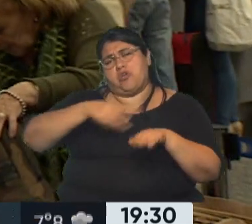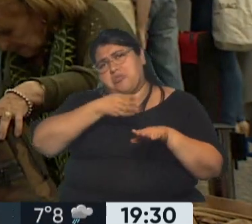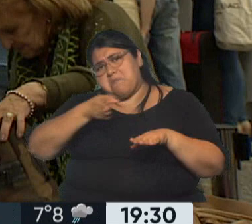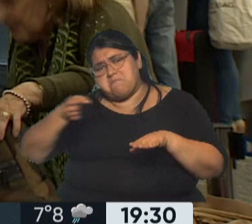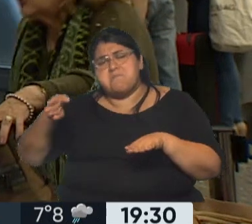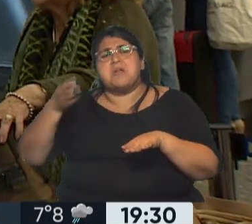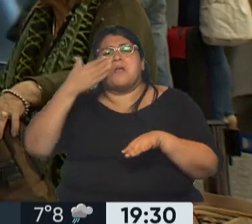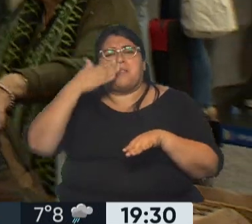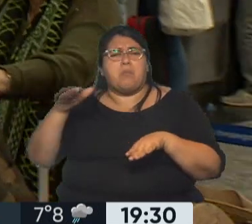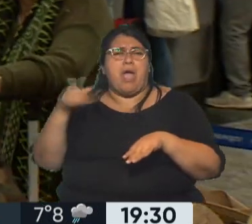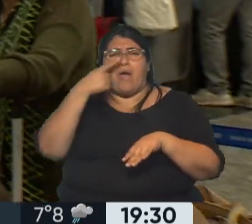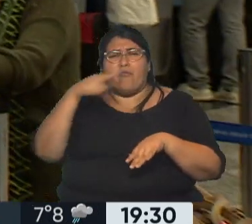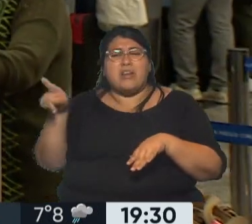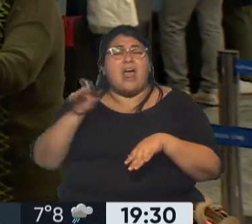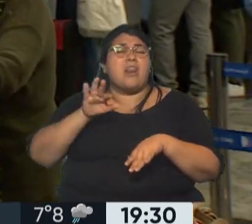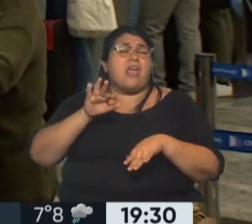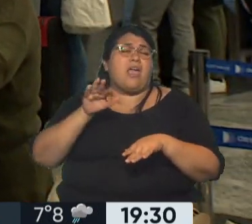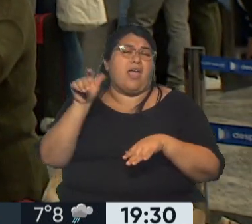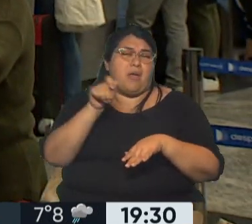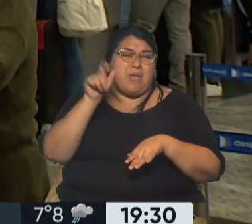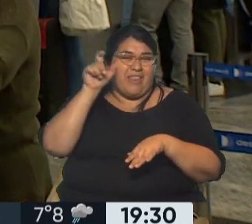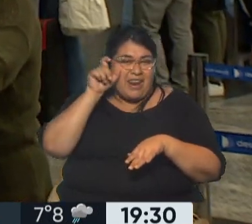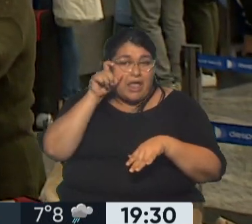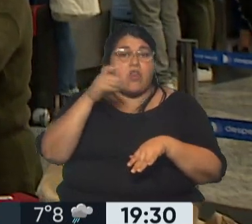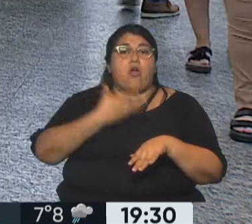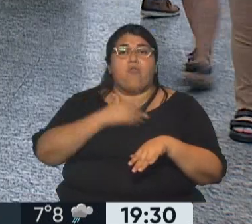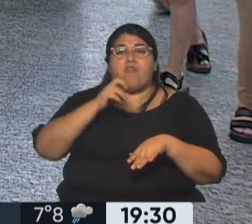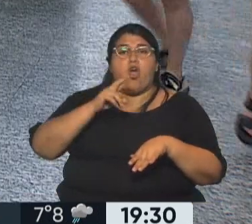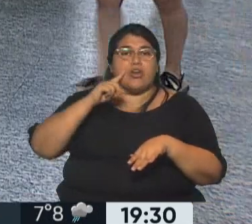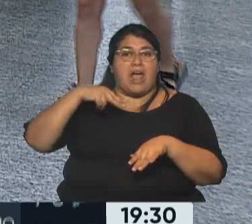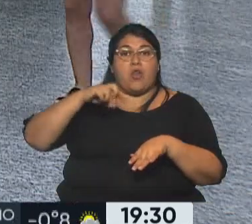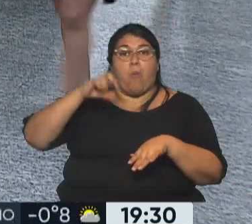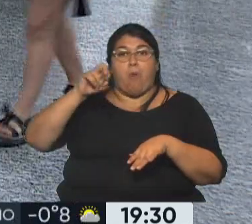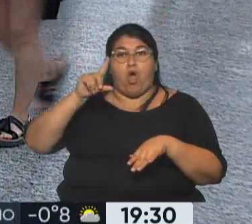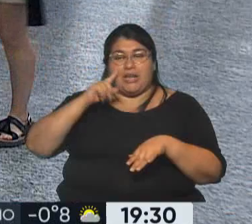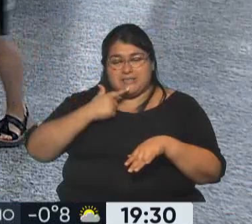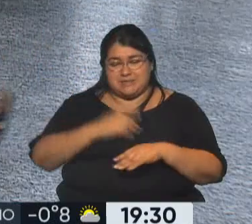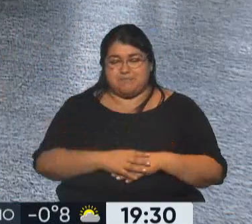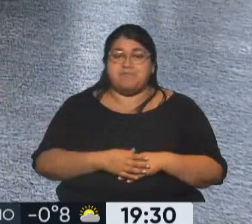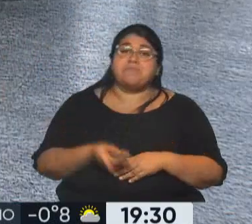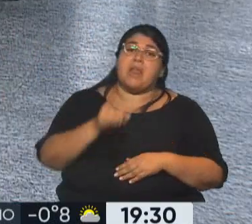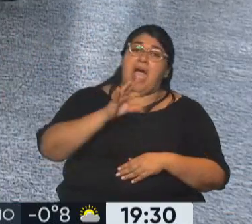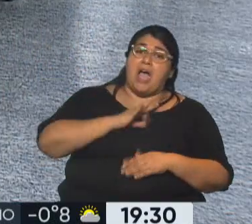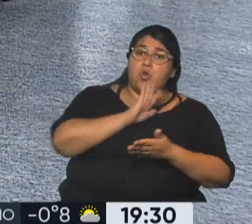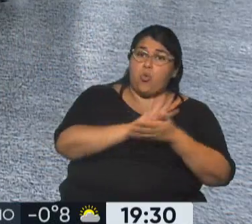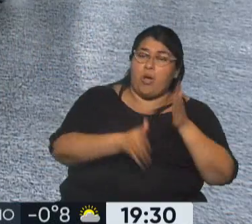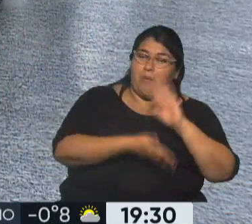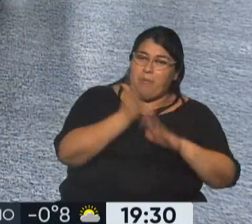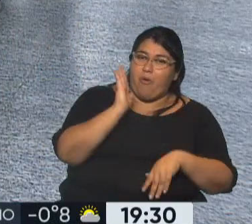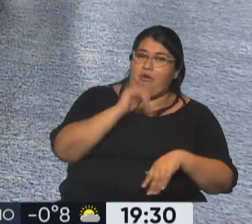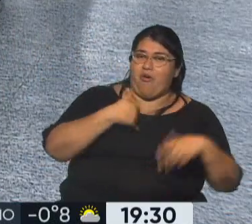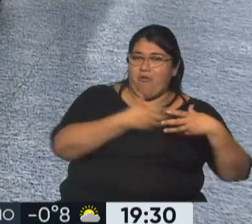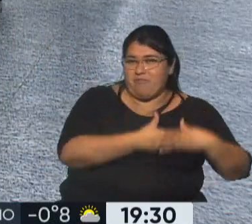y a fines de enero a Florianópolis. A hacer ahí un viajecito. ¿Vacaciones? Viajo a pasar Año Nuevo con mi familia. Lindo, ¿a qué